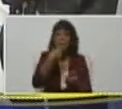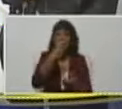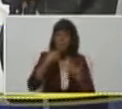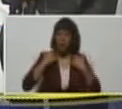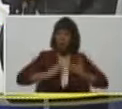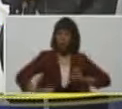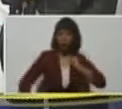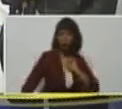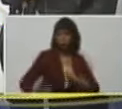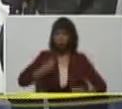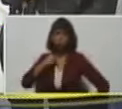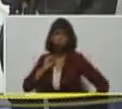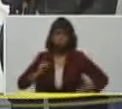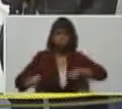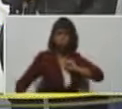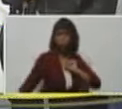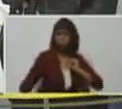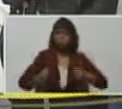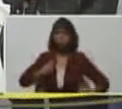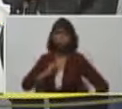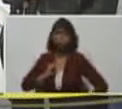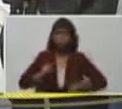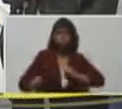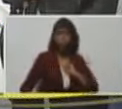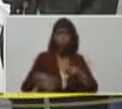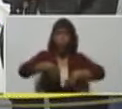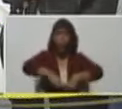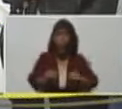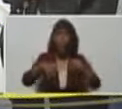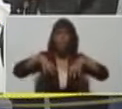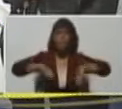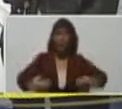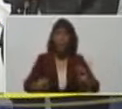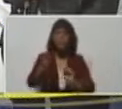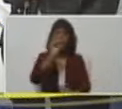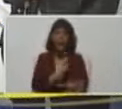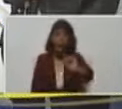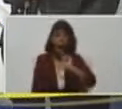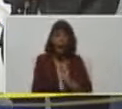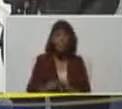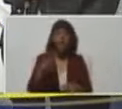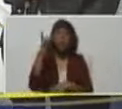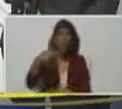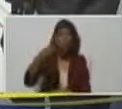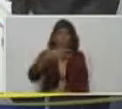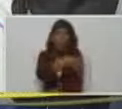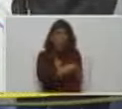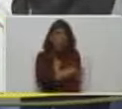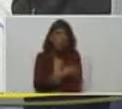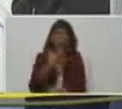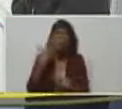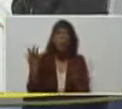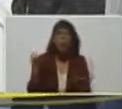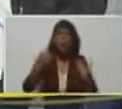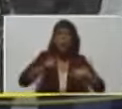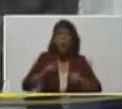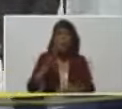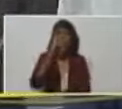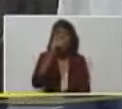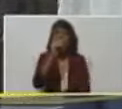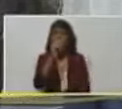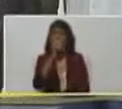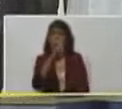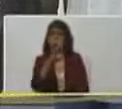física y rehabilitación, unidad de terapia del dolor. Doctor Leonardo Gutiérrez, ¿qué me cuenta del piso